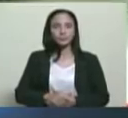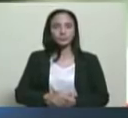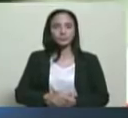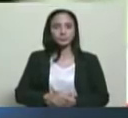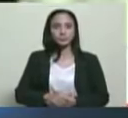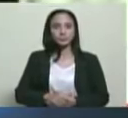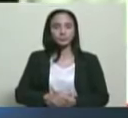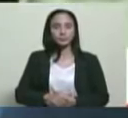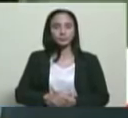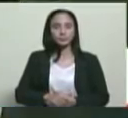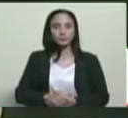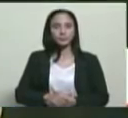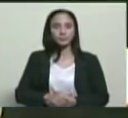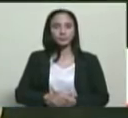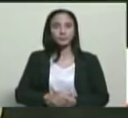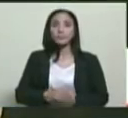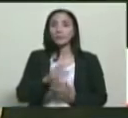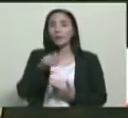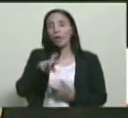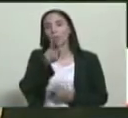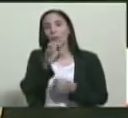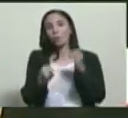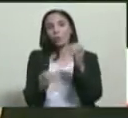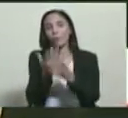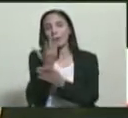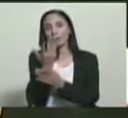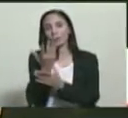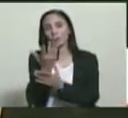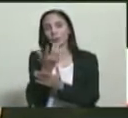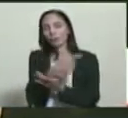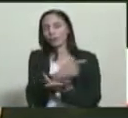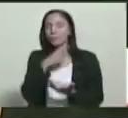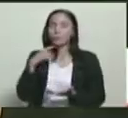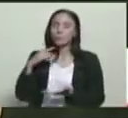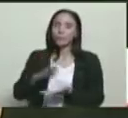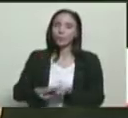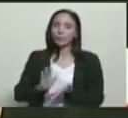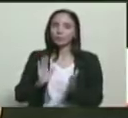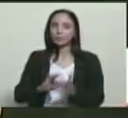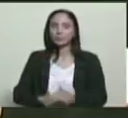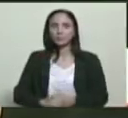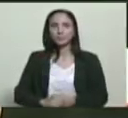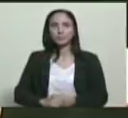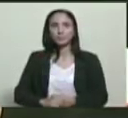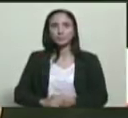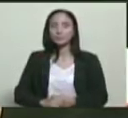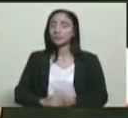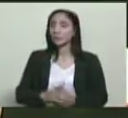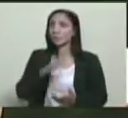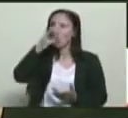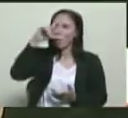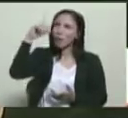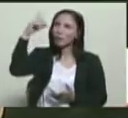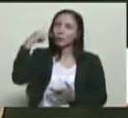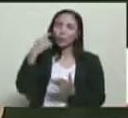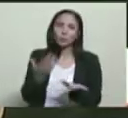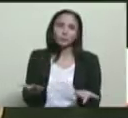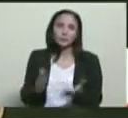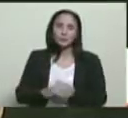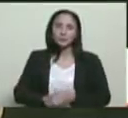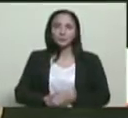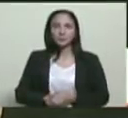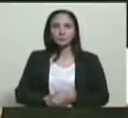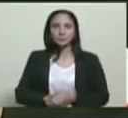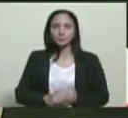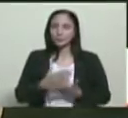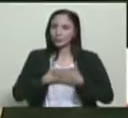Y hoy, 2 de mayo, ha partido. Pido a Dios que lo reciba